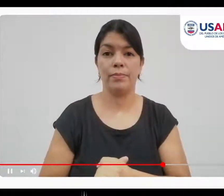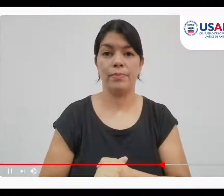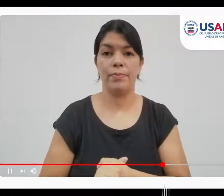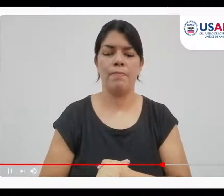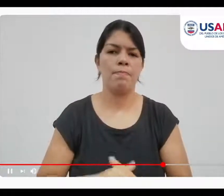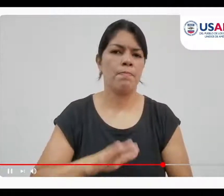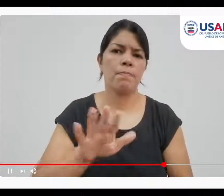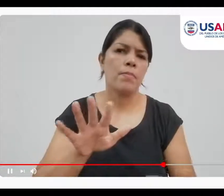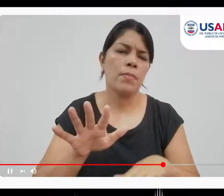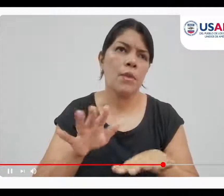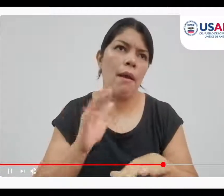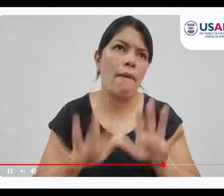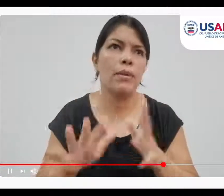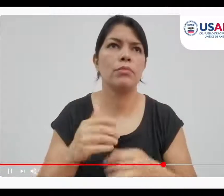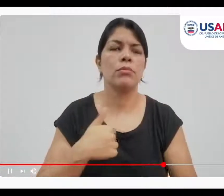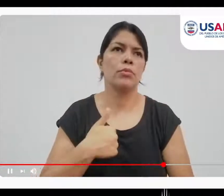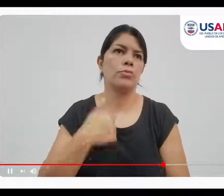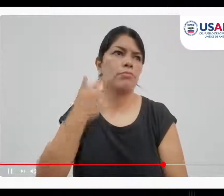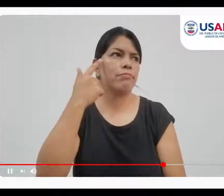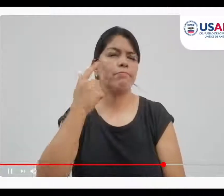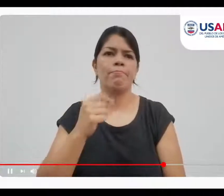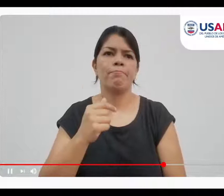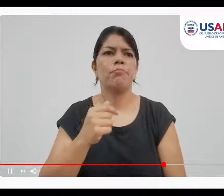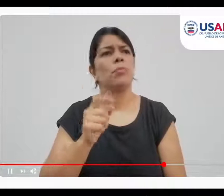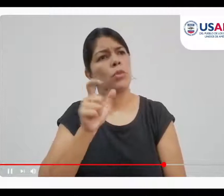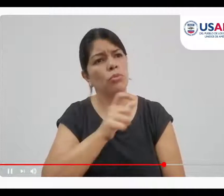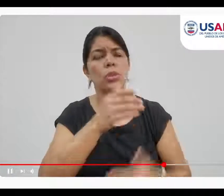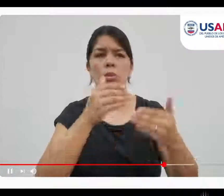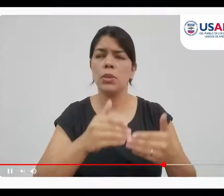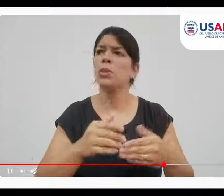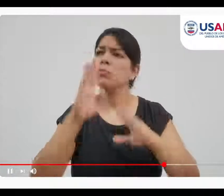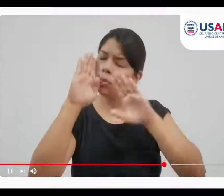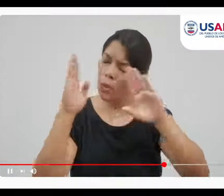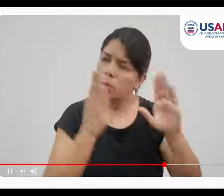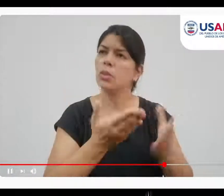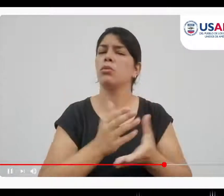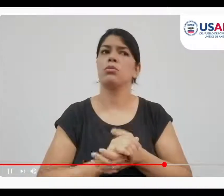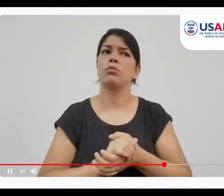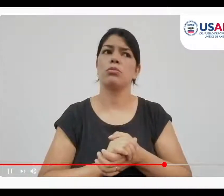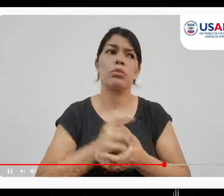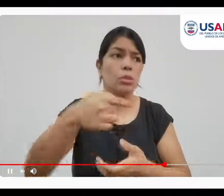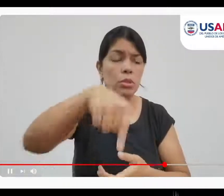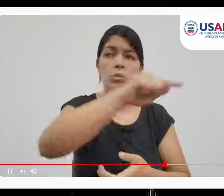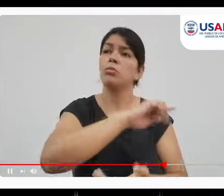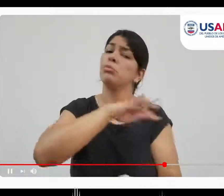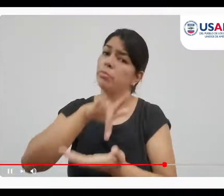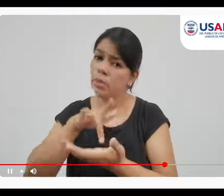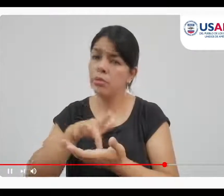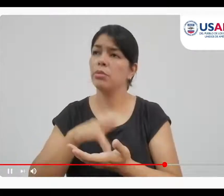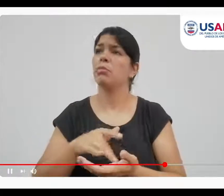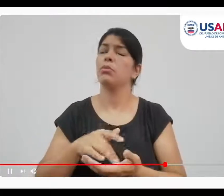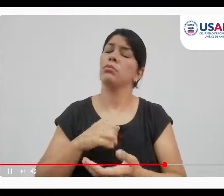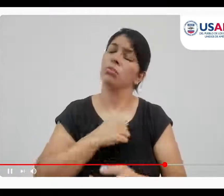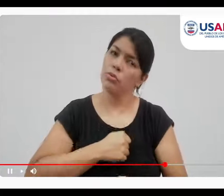A veces uno quiere que las personas tengan en cuenta a la población con discapacidad para que participen en